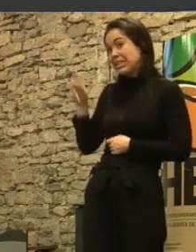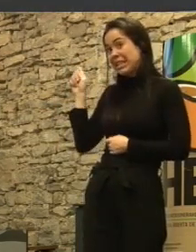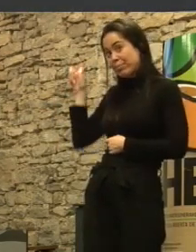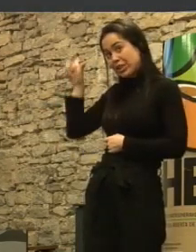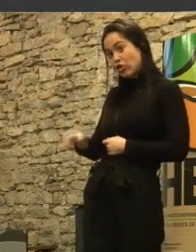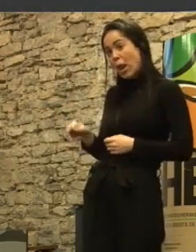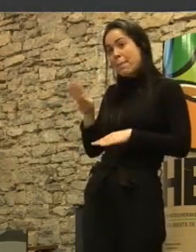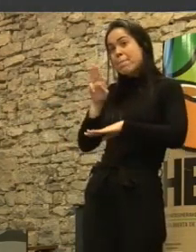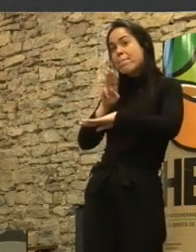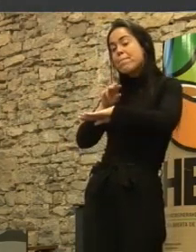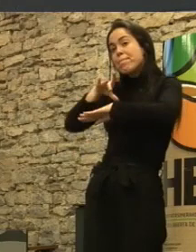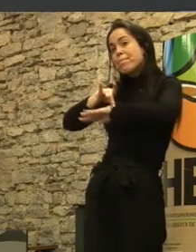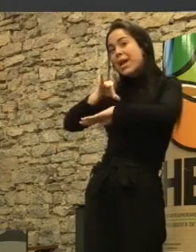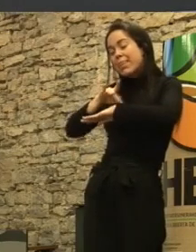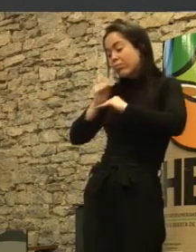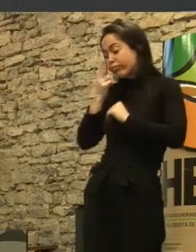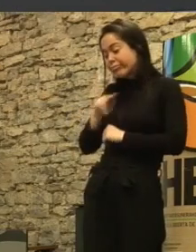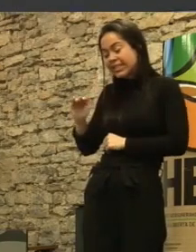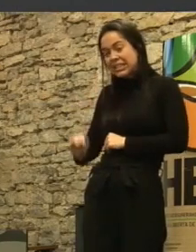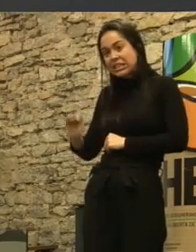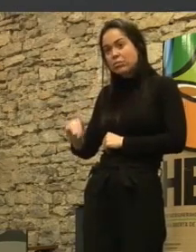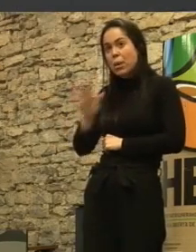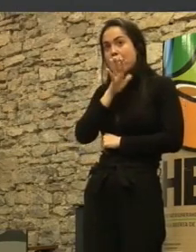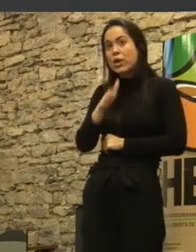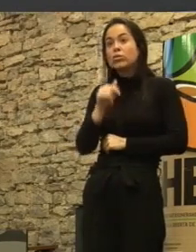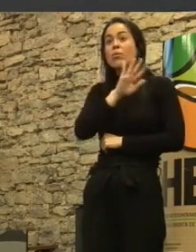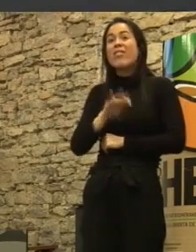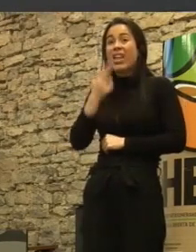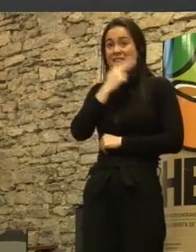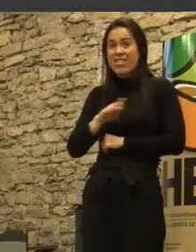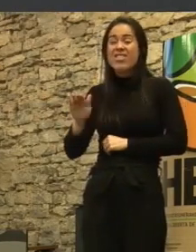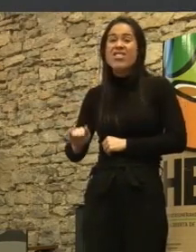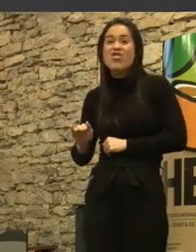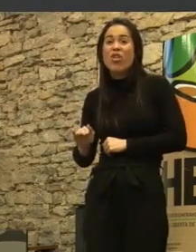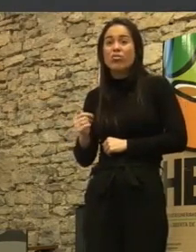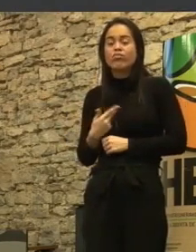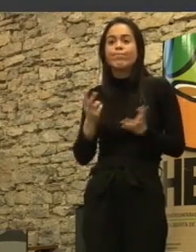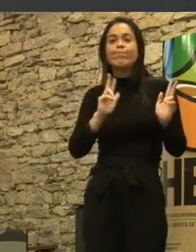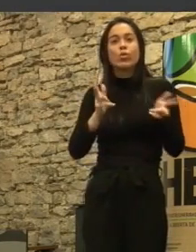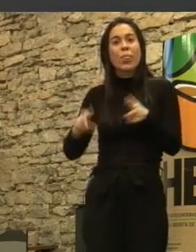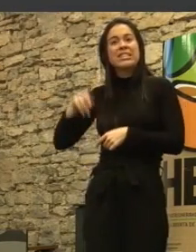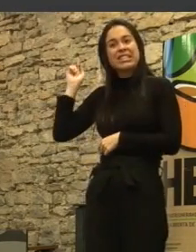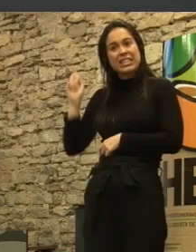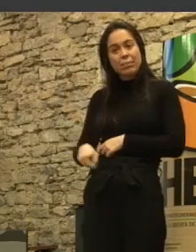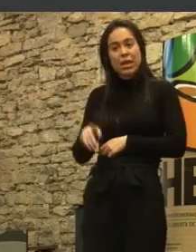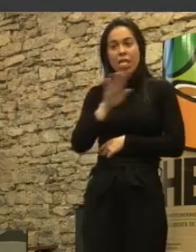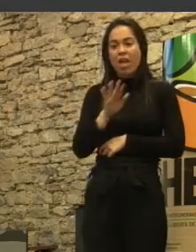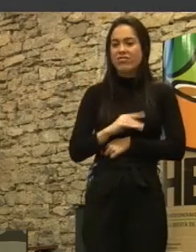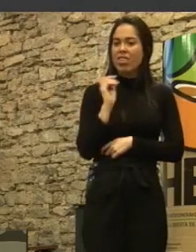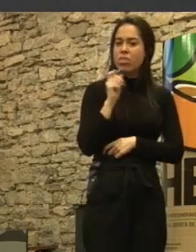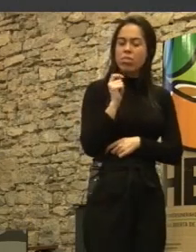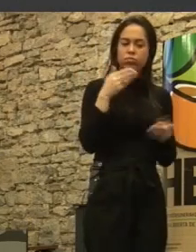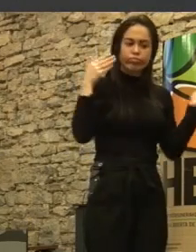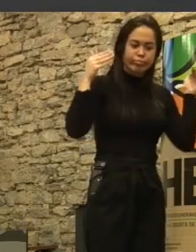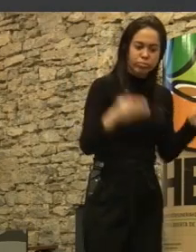hace cuidados paliativos para niños, porque los niños también mueren, pero no lo aceptamos, y por tanto hay cuidados paliativos para adultos que mueren, pero para niños